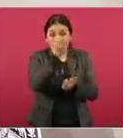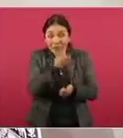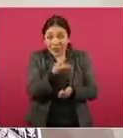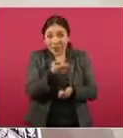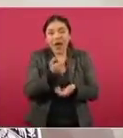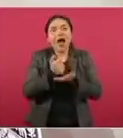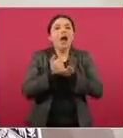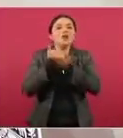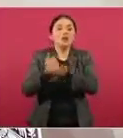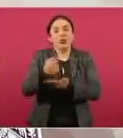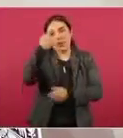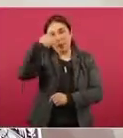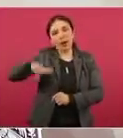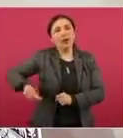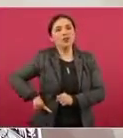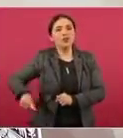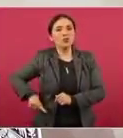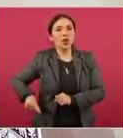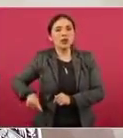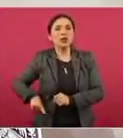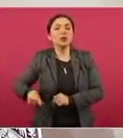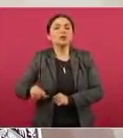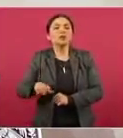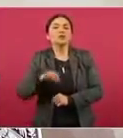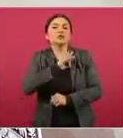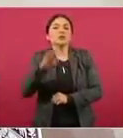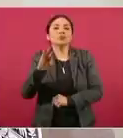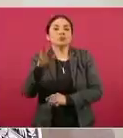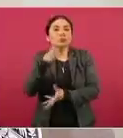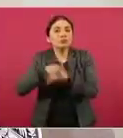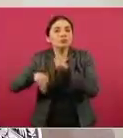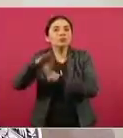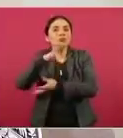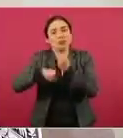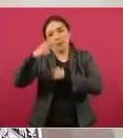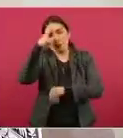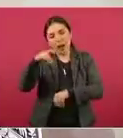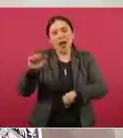ayuda a los gobiernos, tienen ingresos para componer las calles.